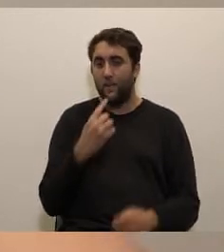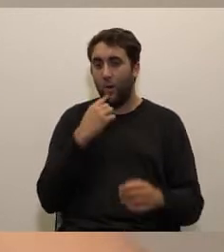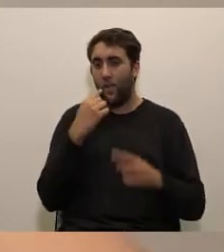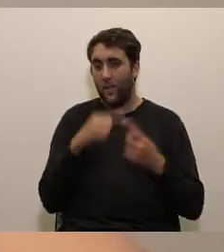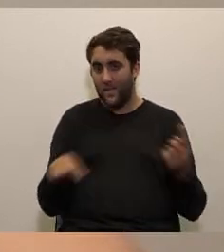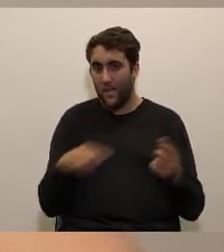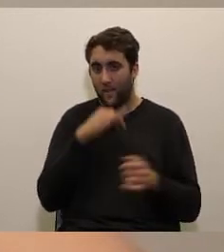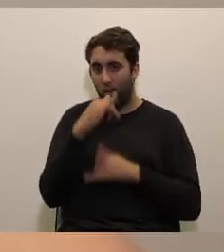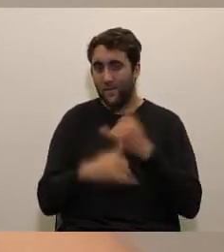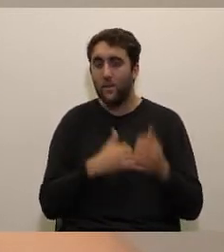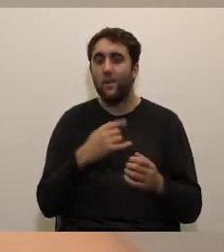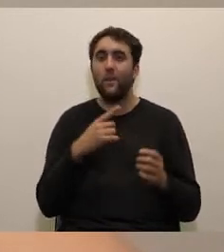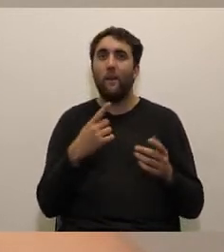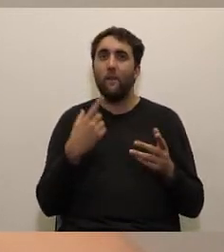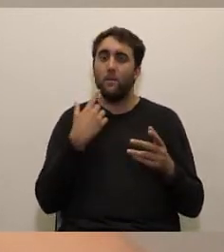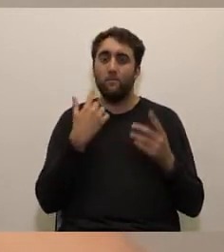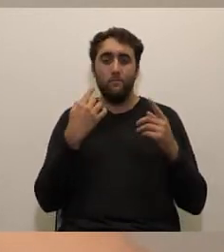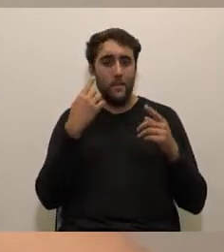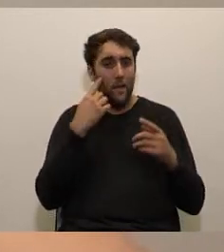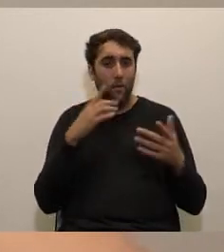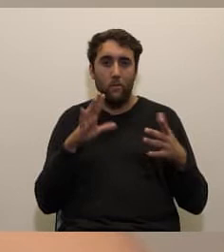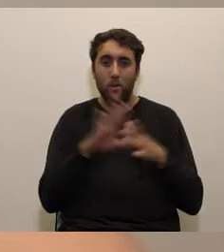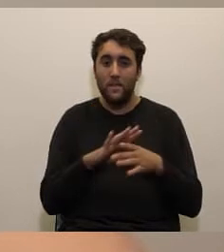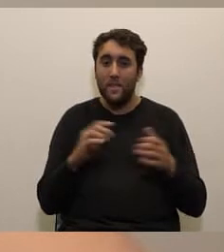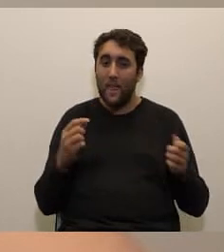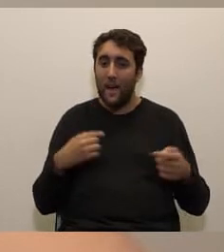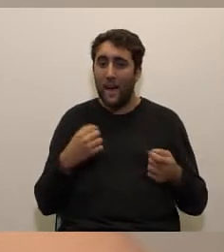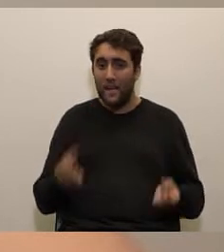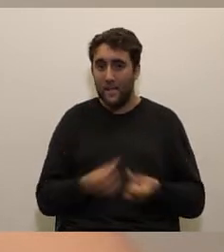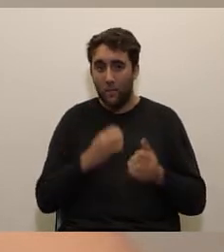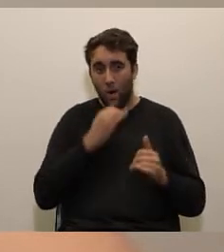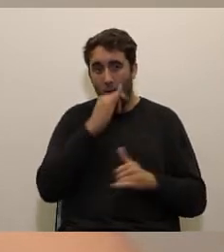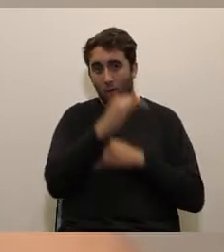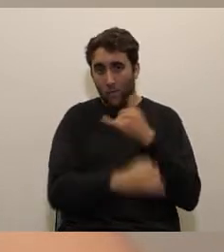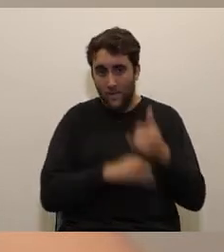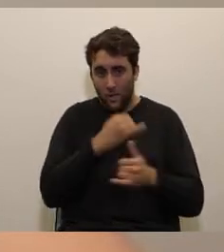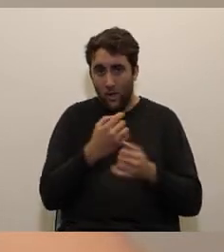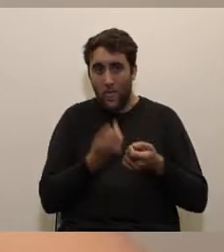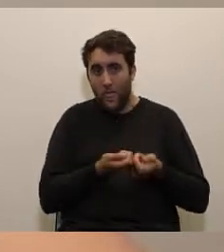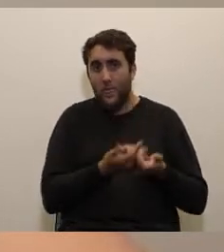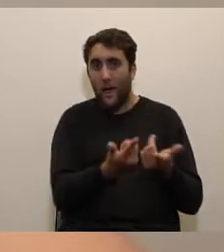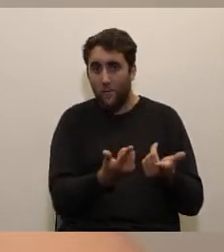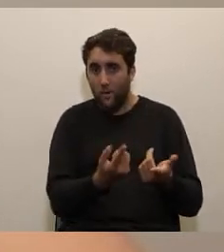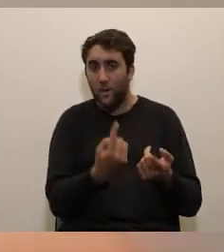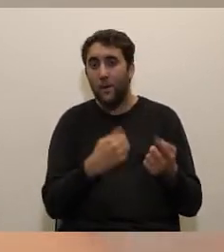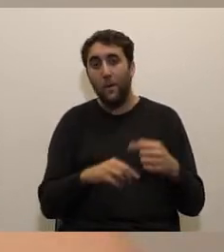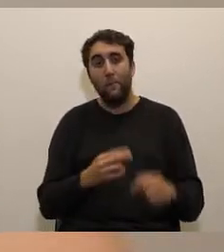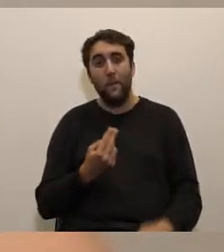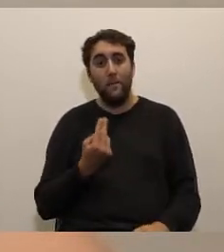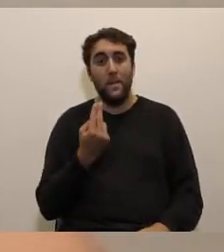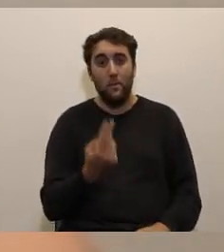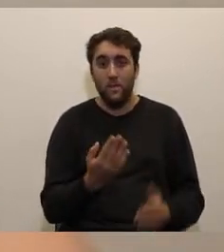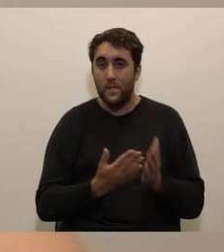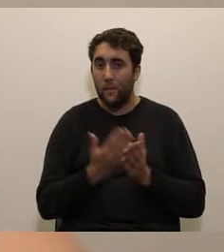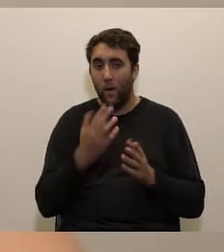como queremos ser consecuentes con esto de que si estamos dando acceso también permitirlo bajo las licencias